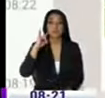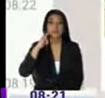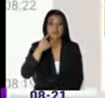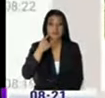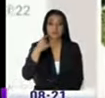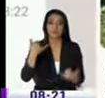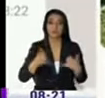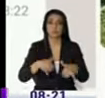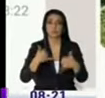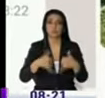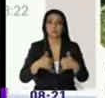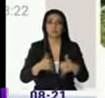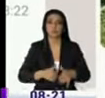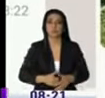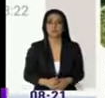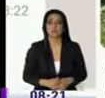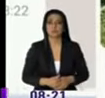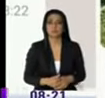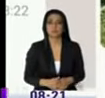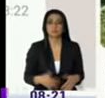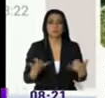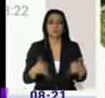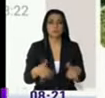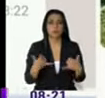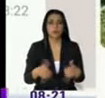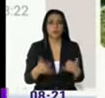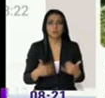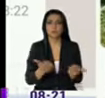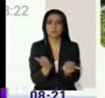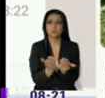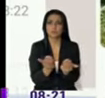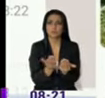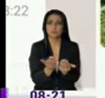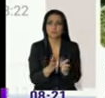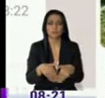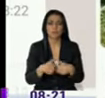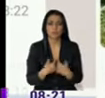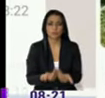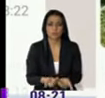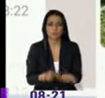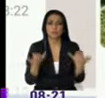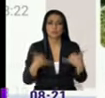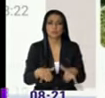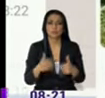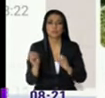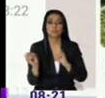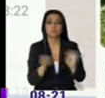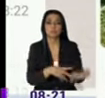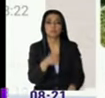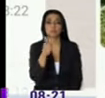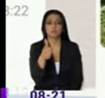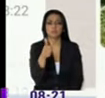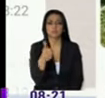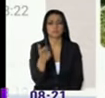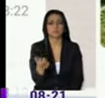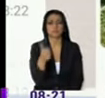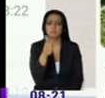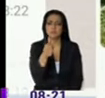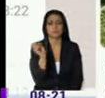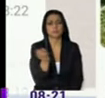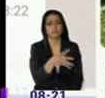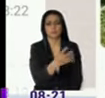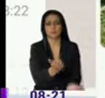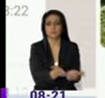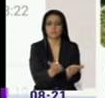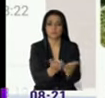tapar a la niña, esté jugando con la basura? Miren, basura, vecinos votados por ustedes, pues. No, no crean que la